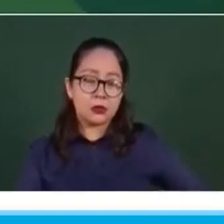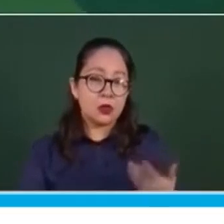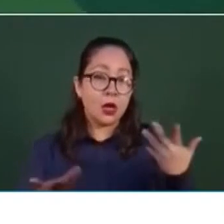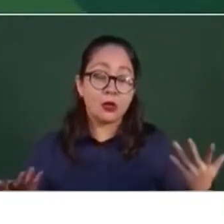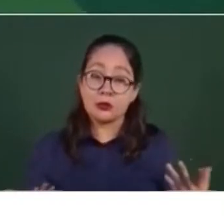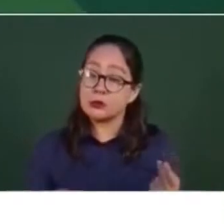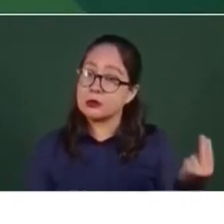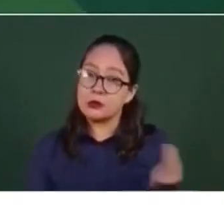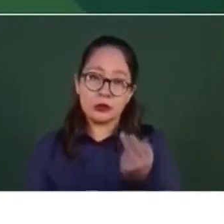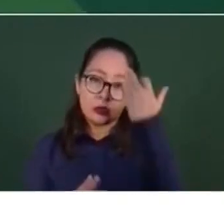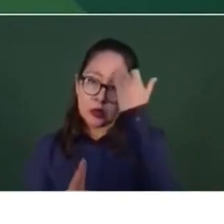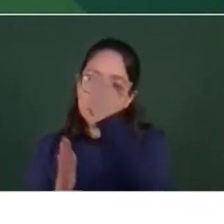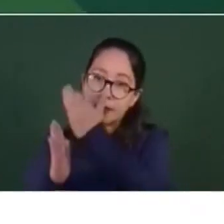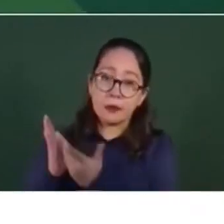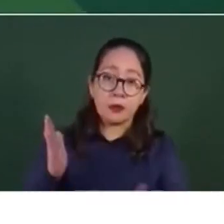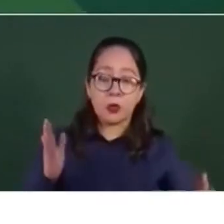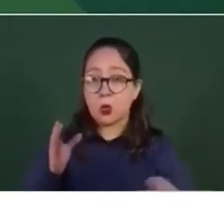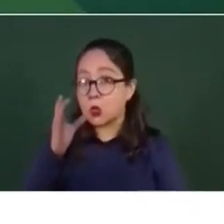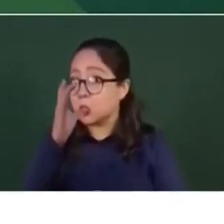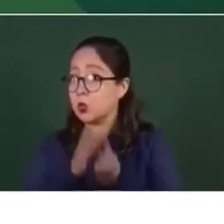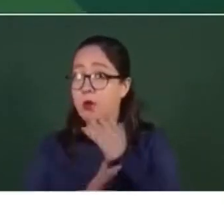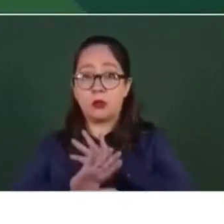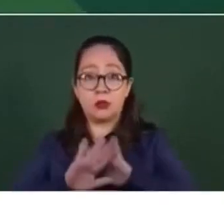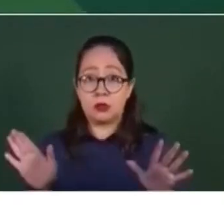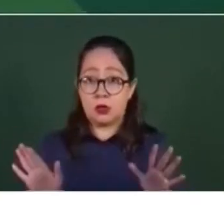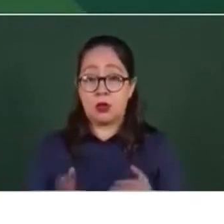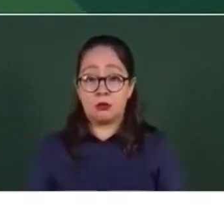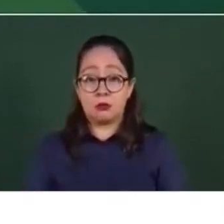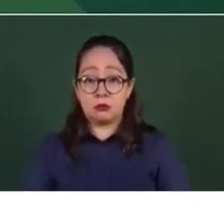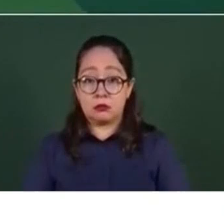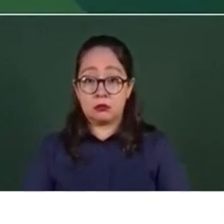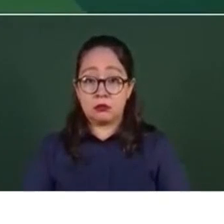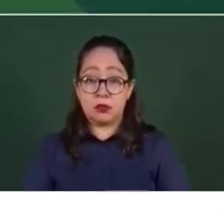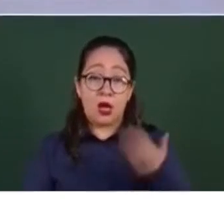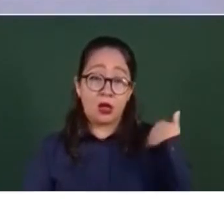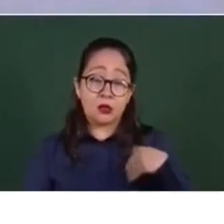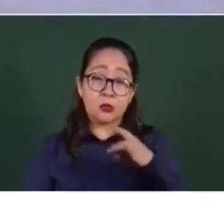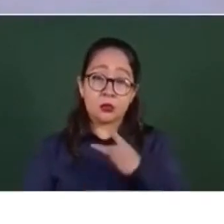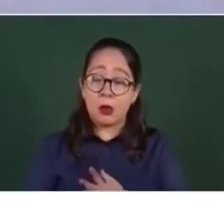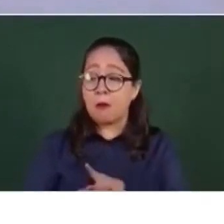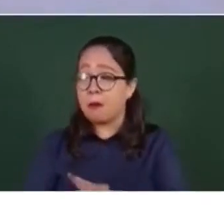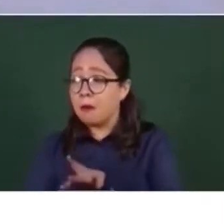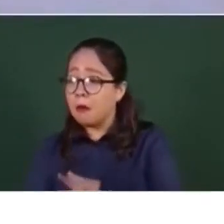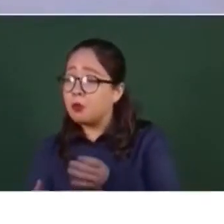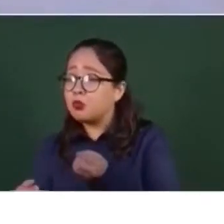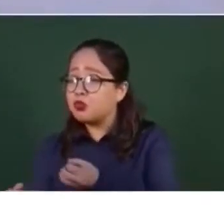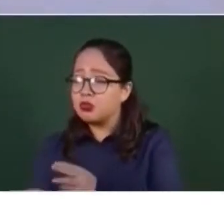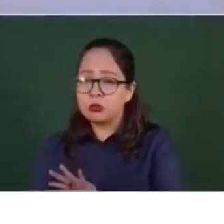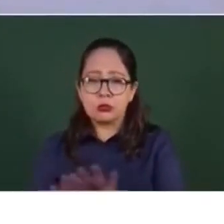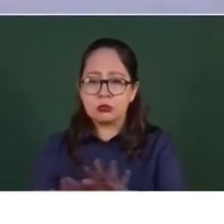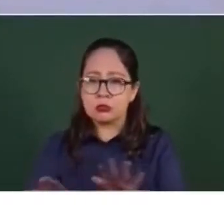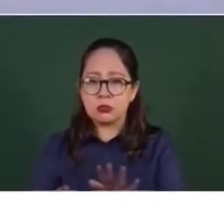una nueva etapa, dejar atrás la iniciativa Mérida, que es asistencialista, está basada